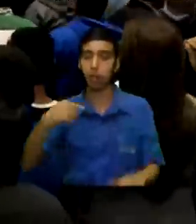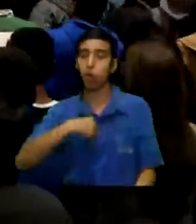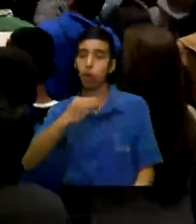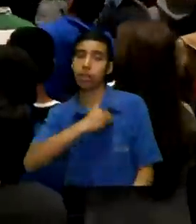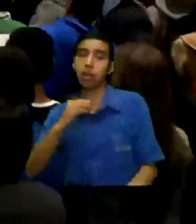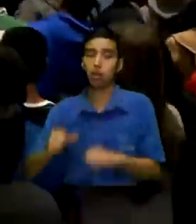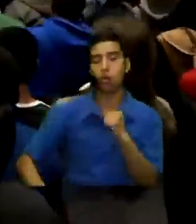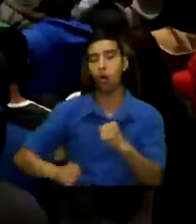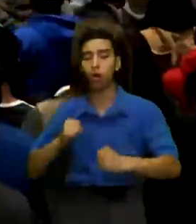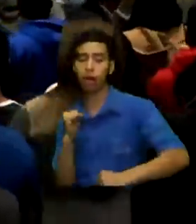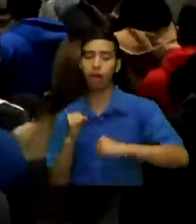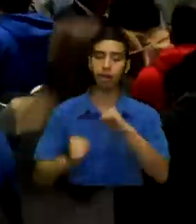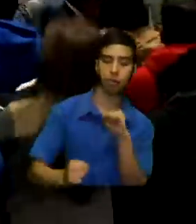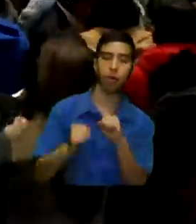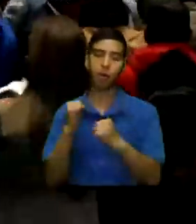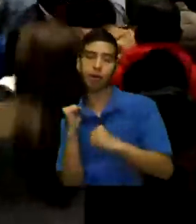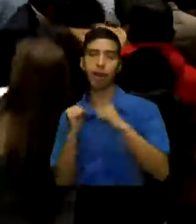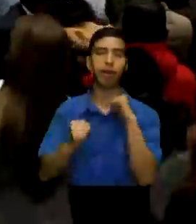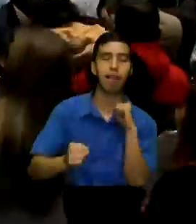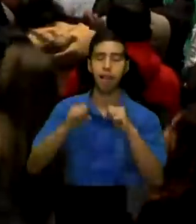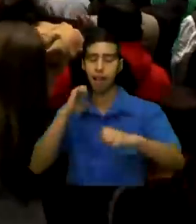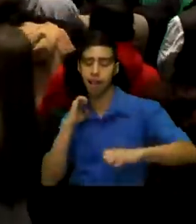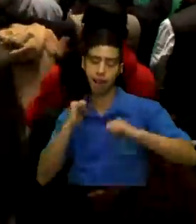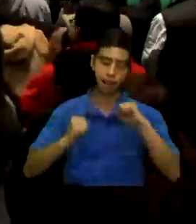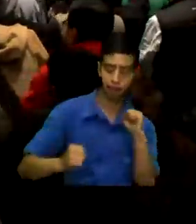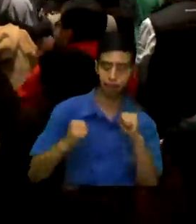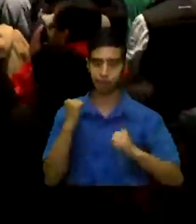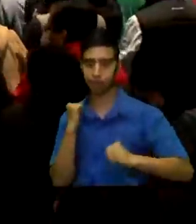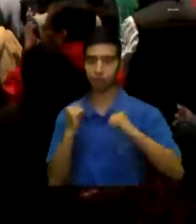correr, correr, correr, correr.